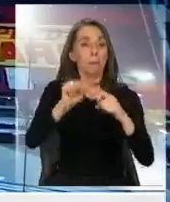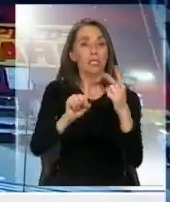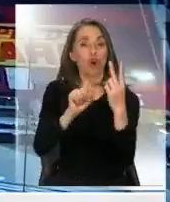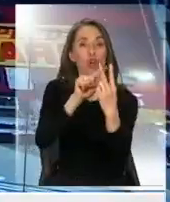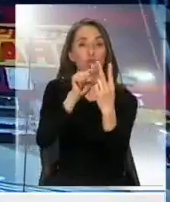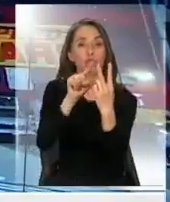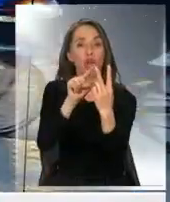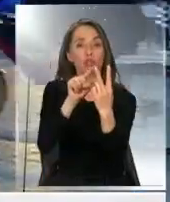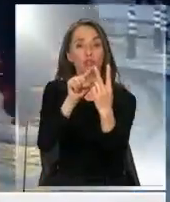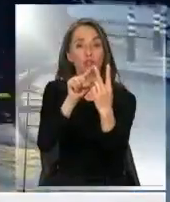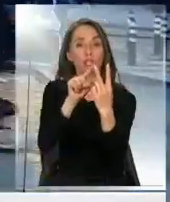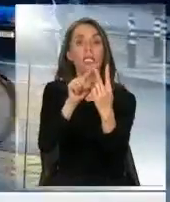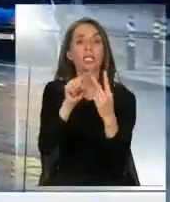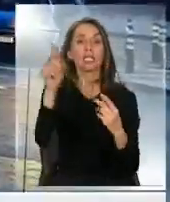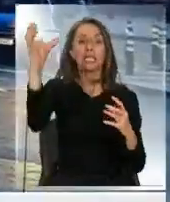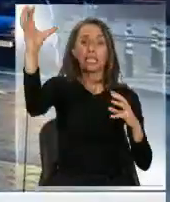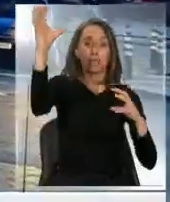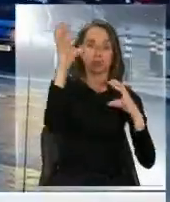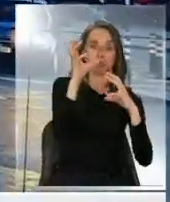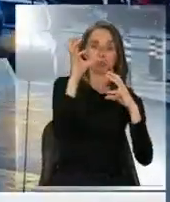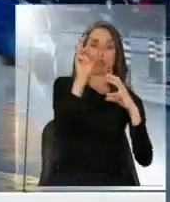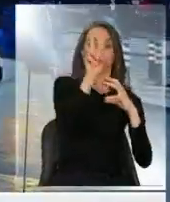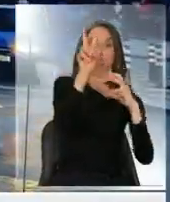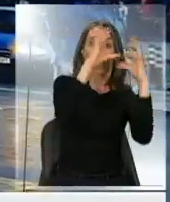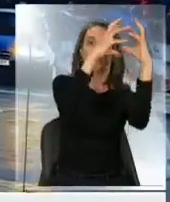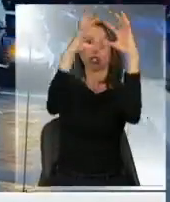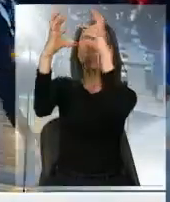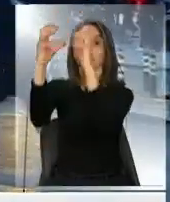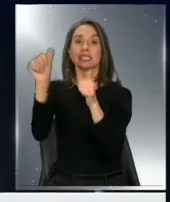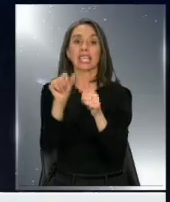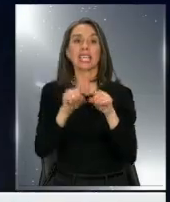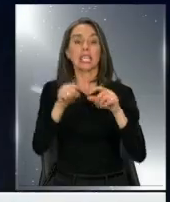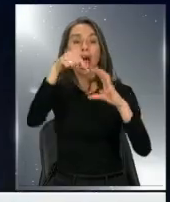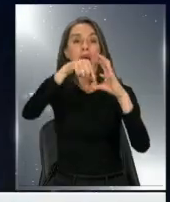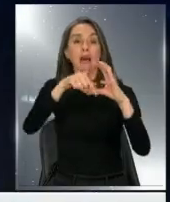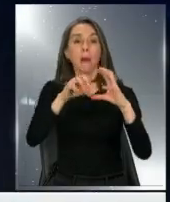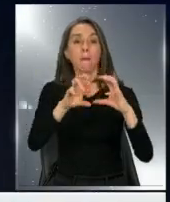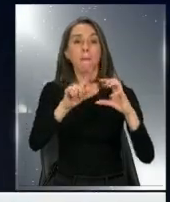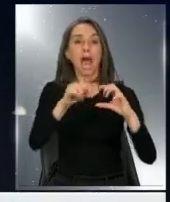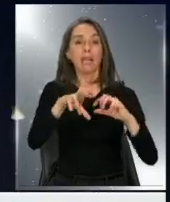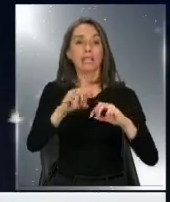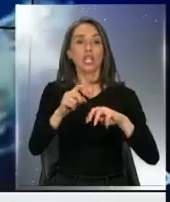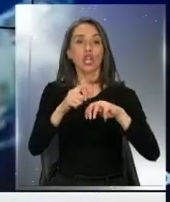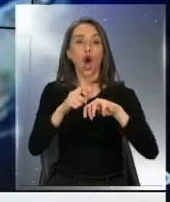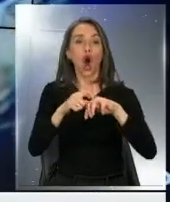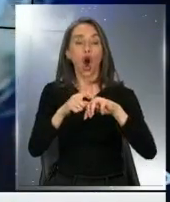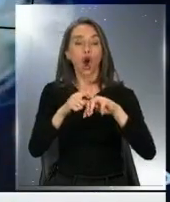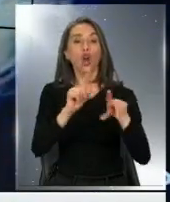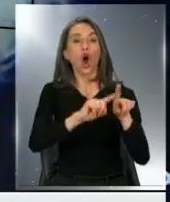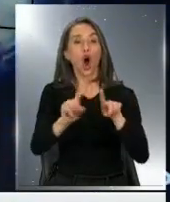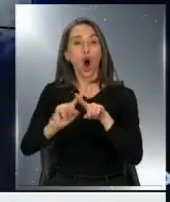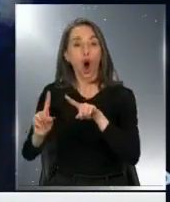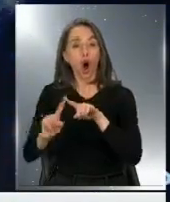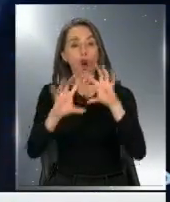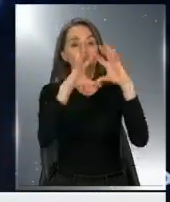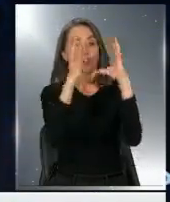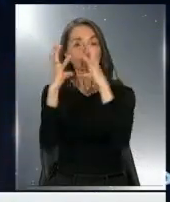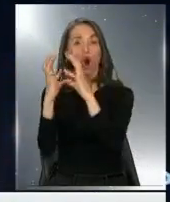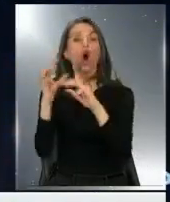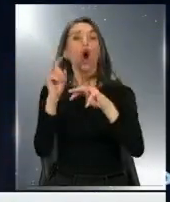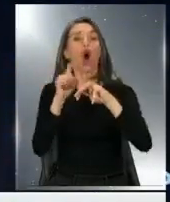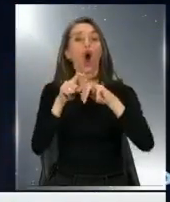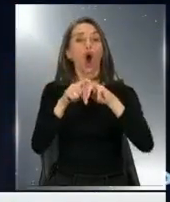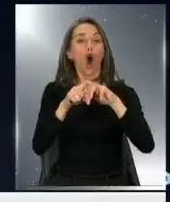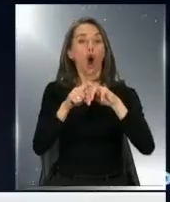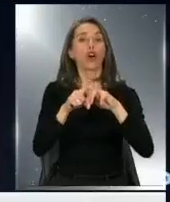que podrían estar muy cerca de la Tierra, que tienen entre platino y oro. Por ejemplo, hay otros que son completamente de oro